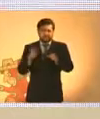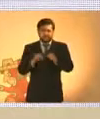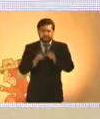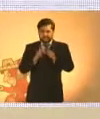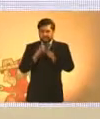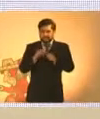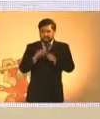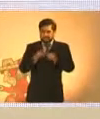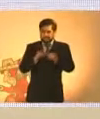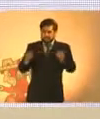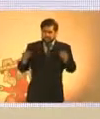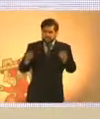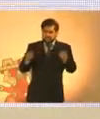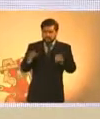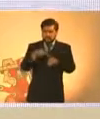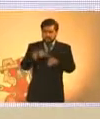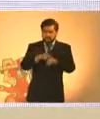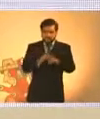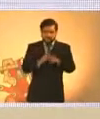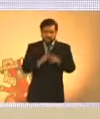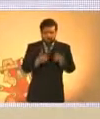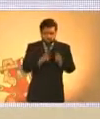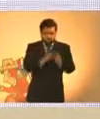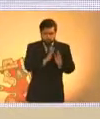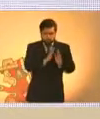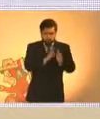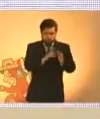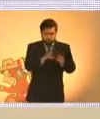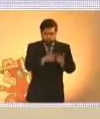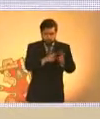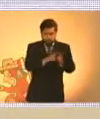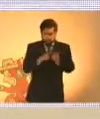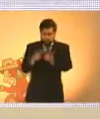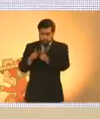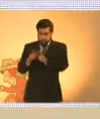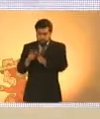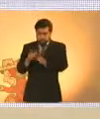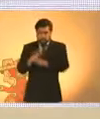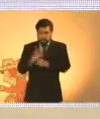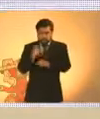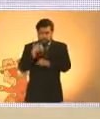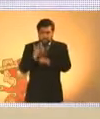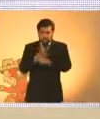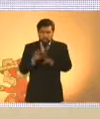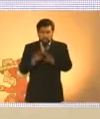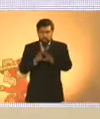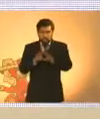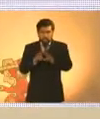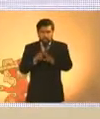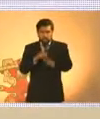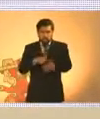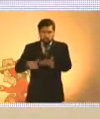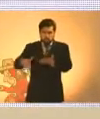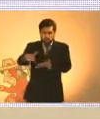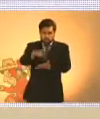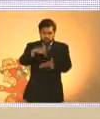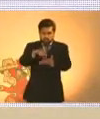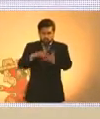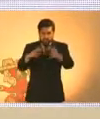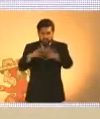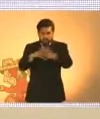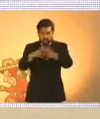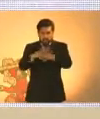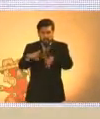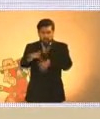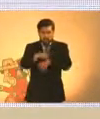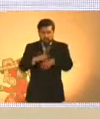buscando ambos porque los dos quieren lo mismo encontrarse en el terreno más favorable y en el